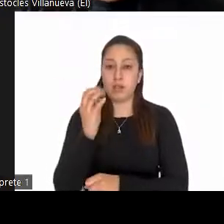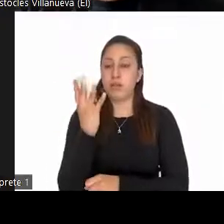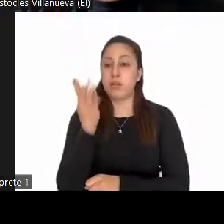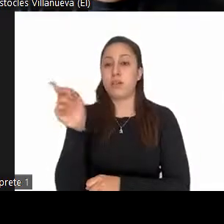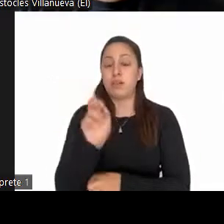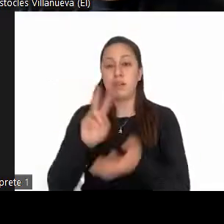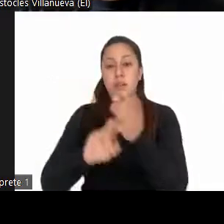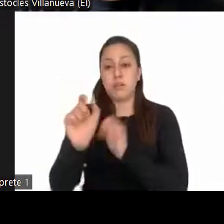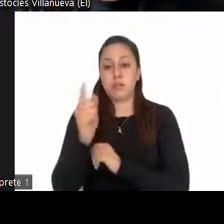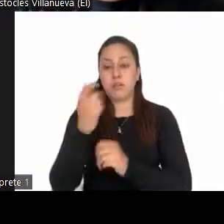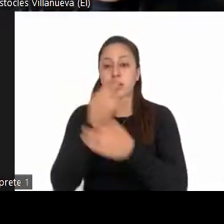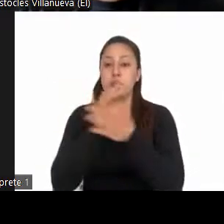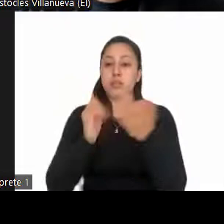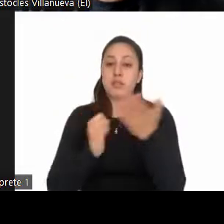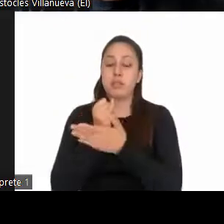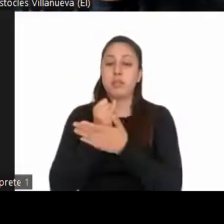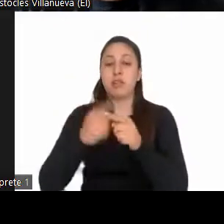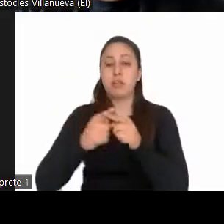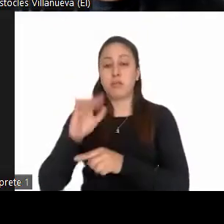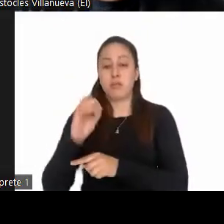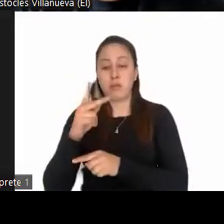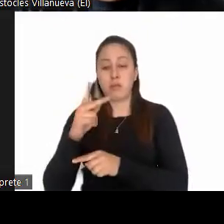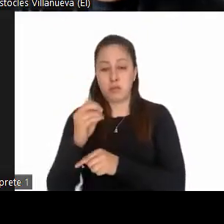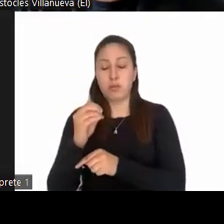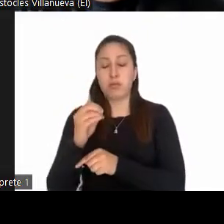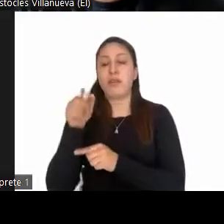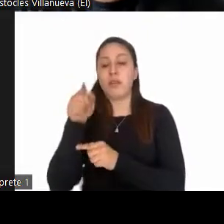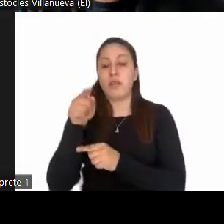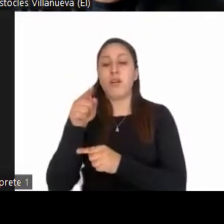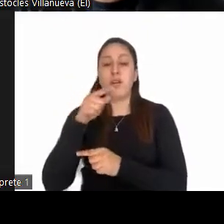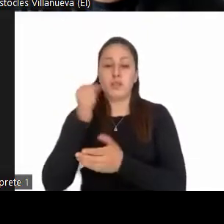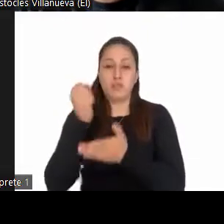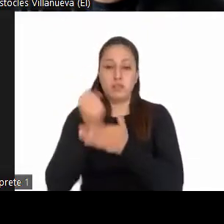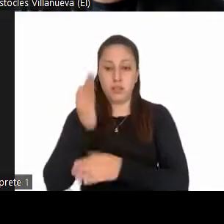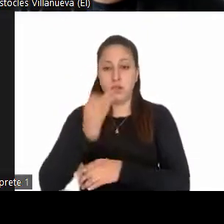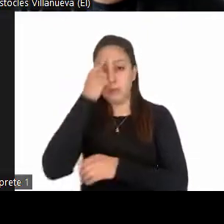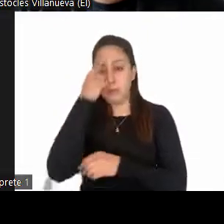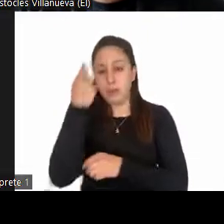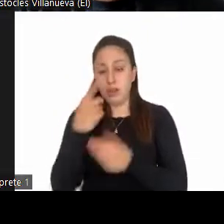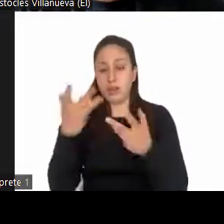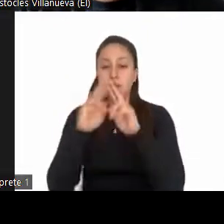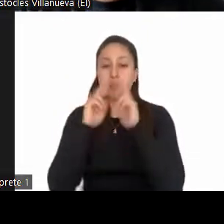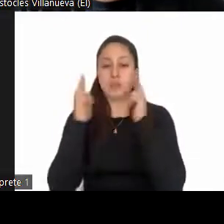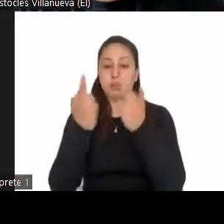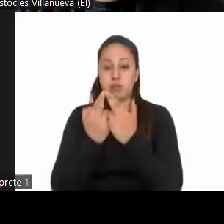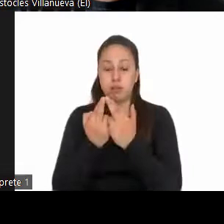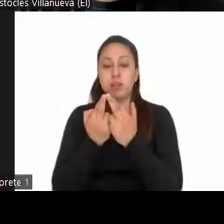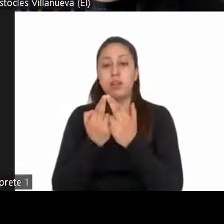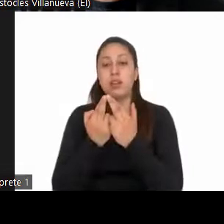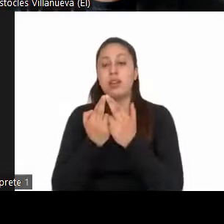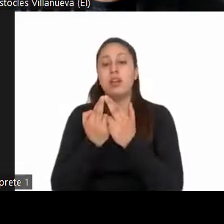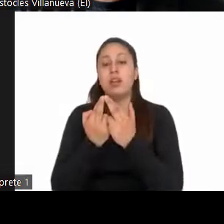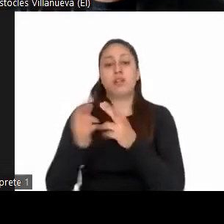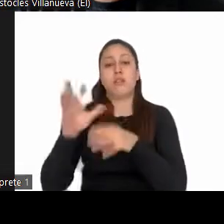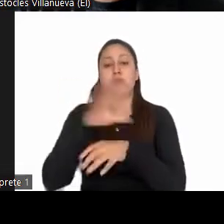CCMX-2/Jucopo/04/2021 de la Junta de Coordinación Política, mediante el cual se aprueban las reglas para desarrollar las sesiones vía